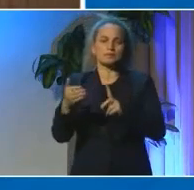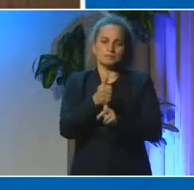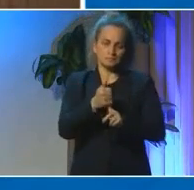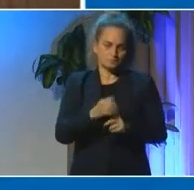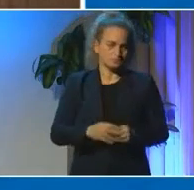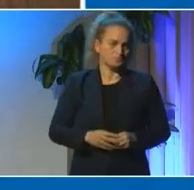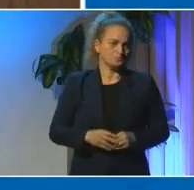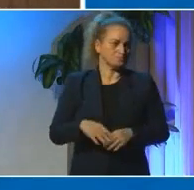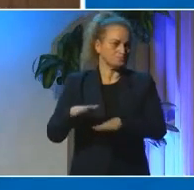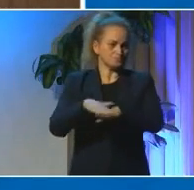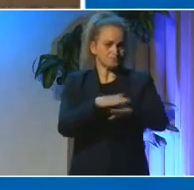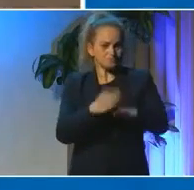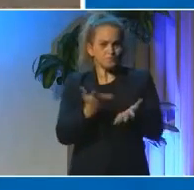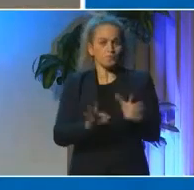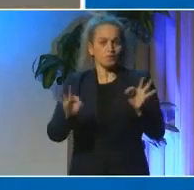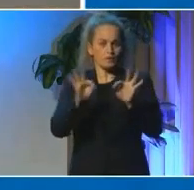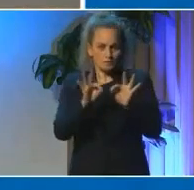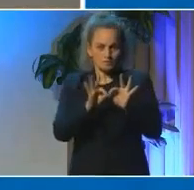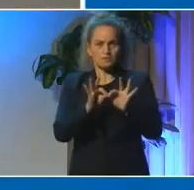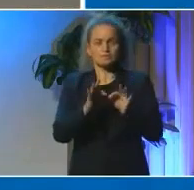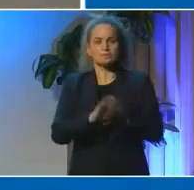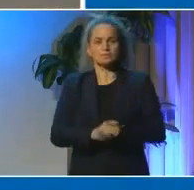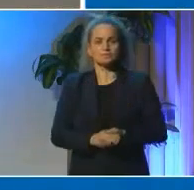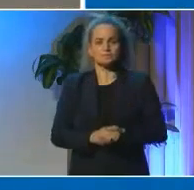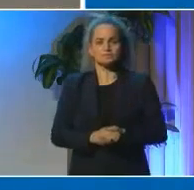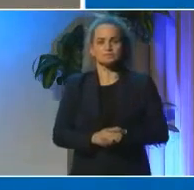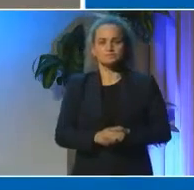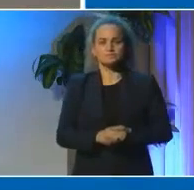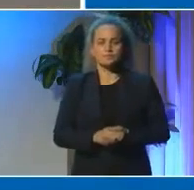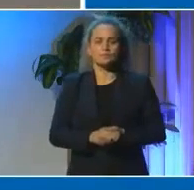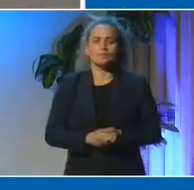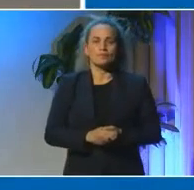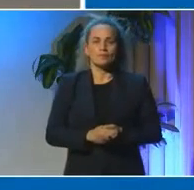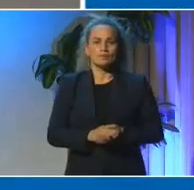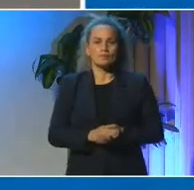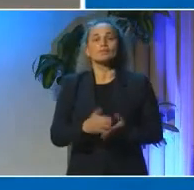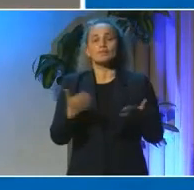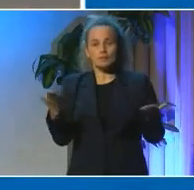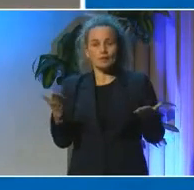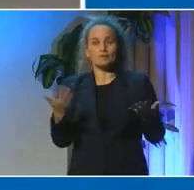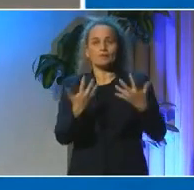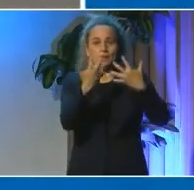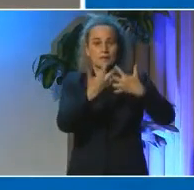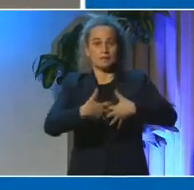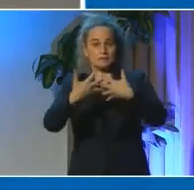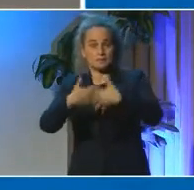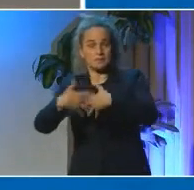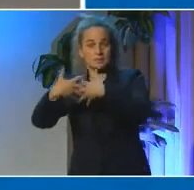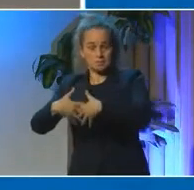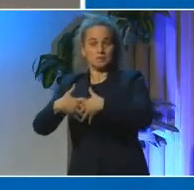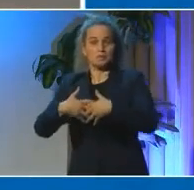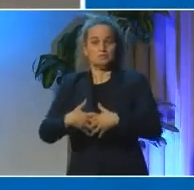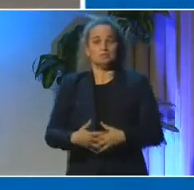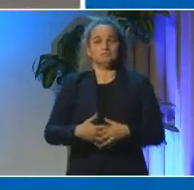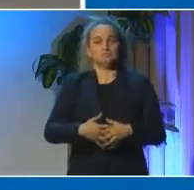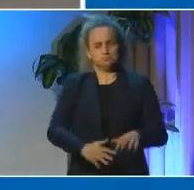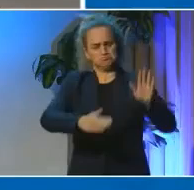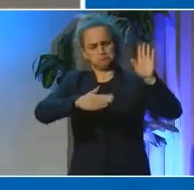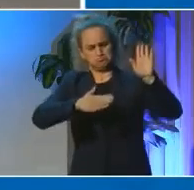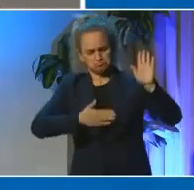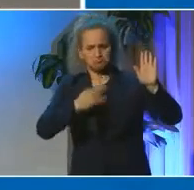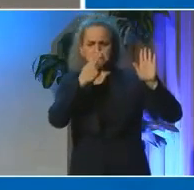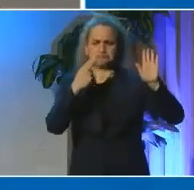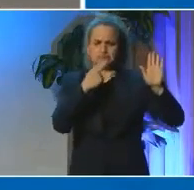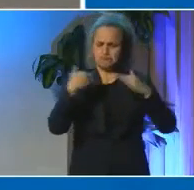ahí muy muy importante tener presente que no basta con que las compañías estén realmente cumpliendo lo que se